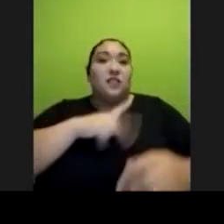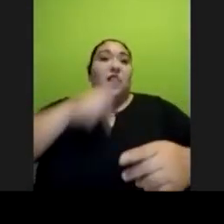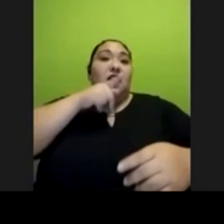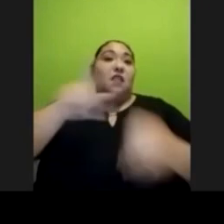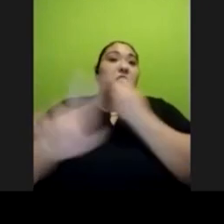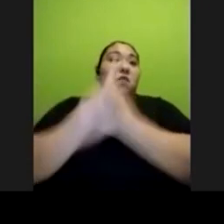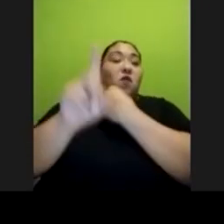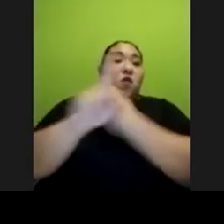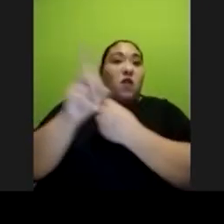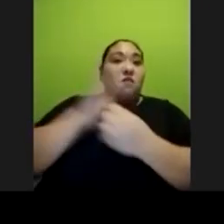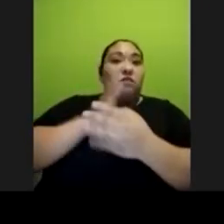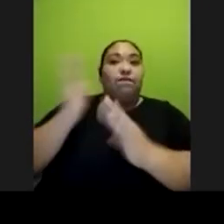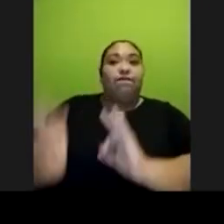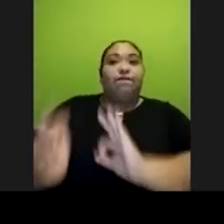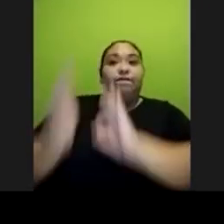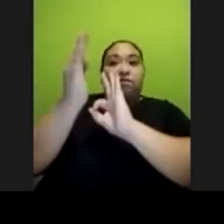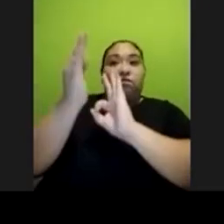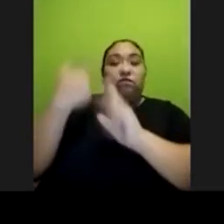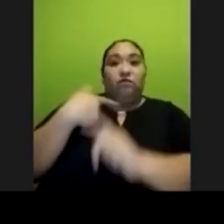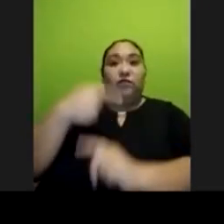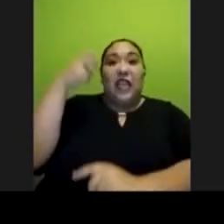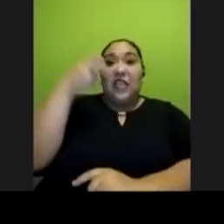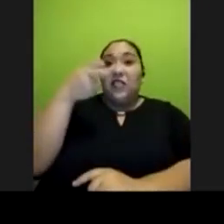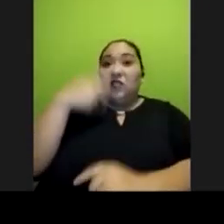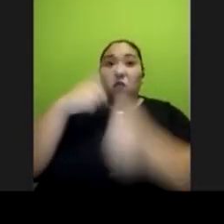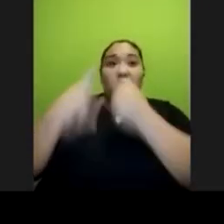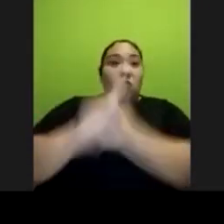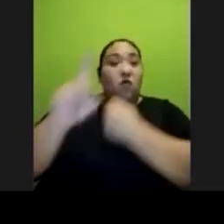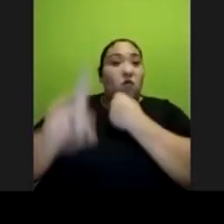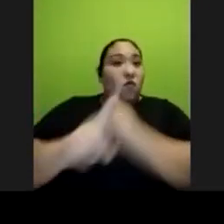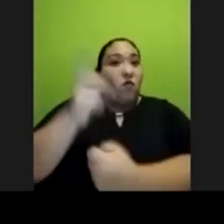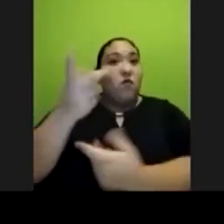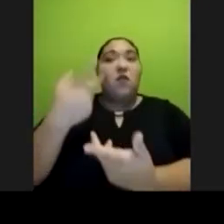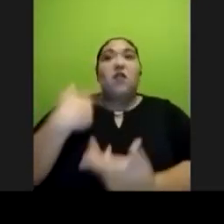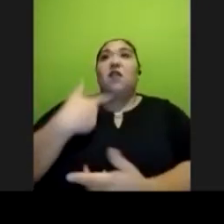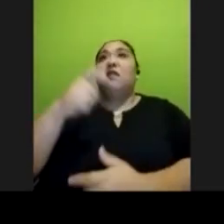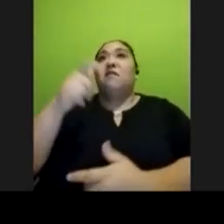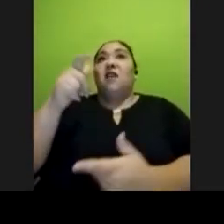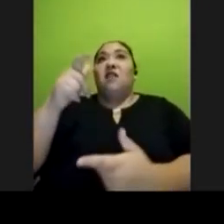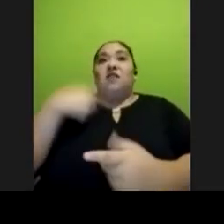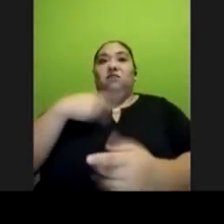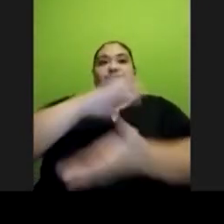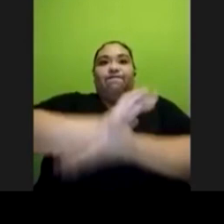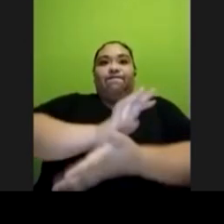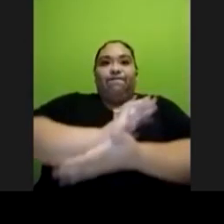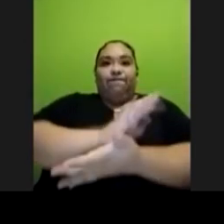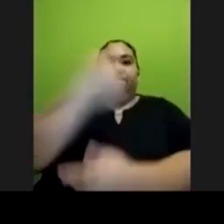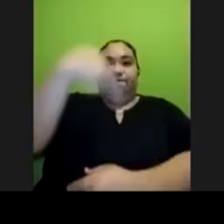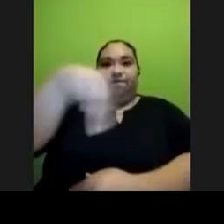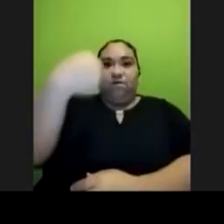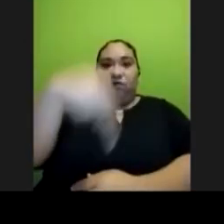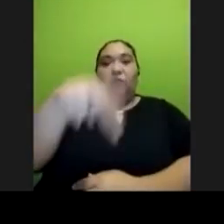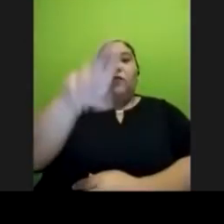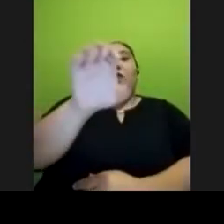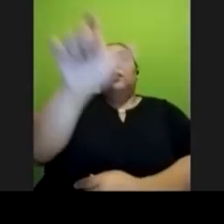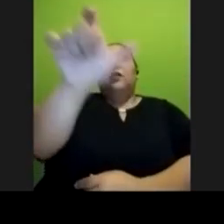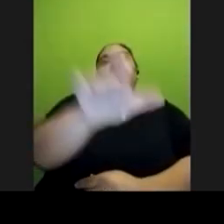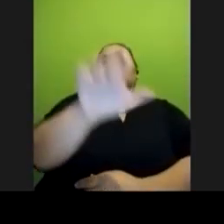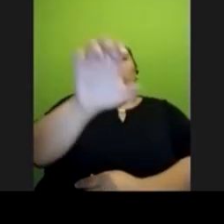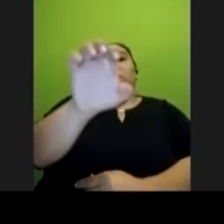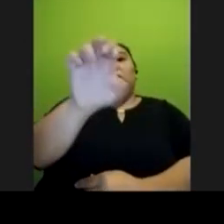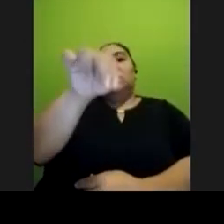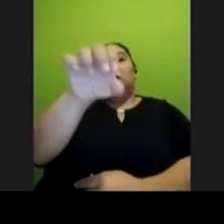real de xenofobia, hay un riesgo real de que las personas extranjeras en